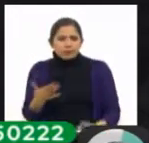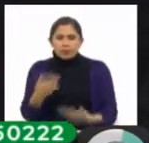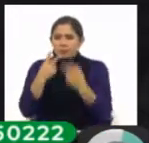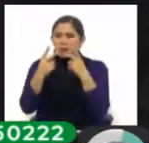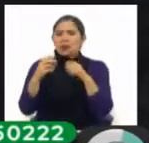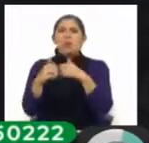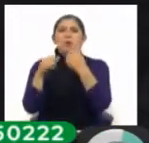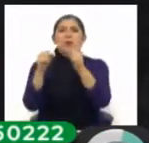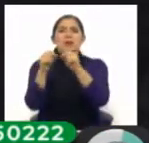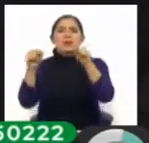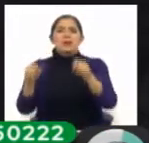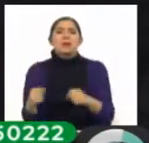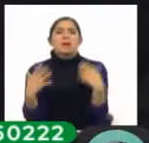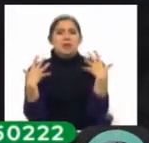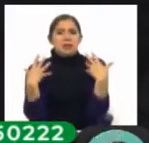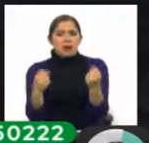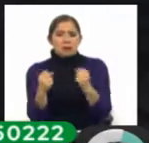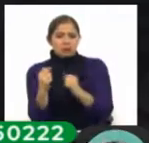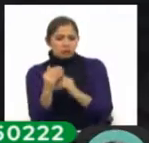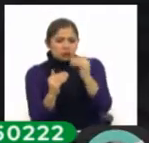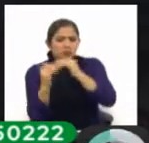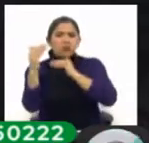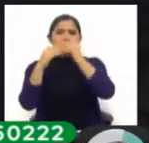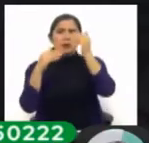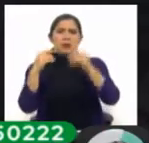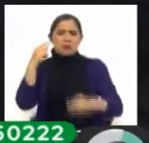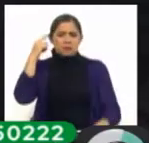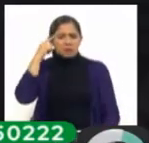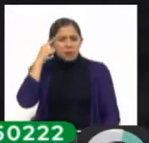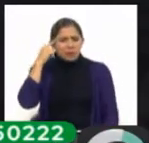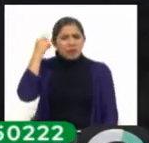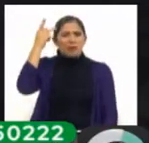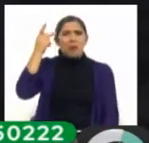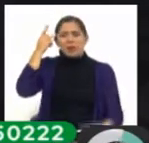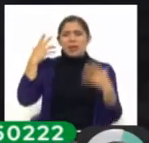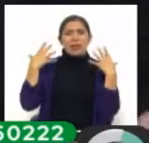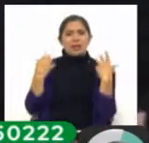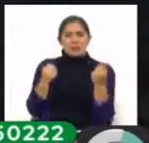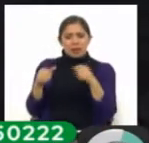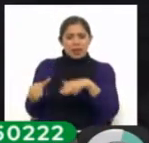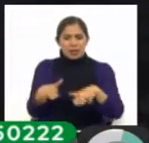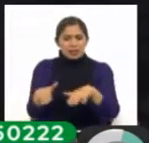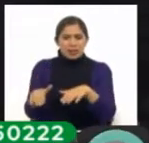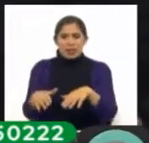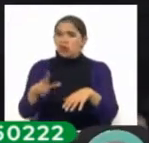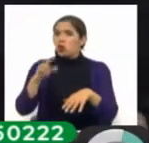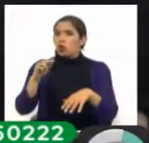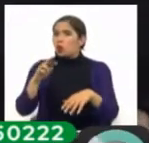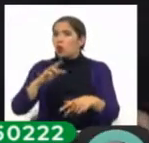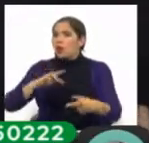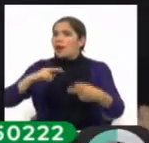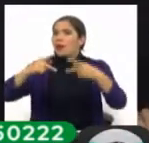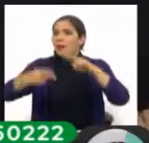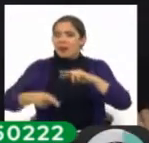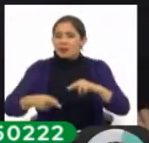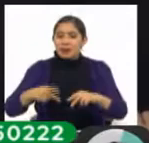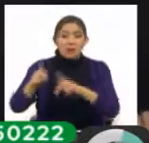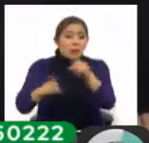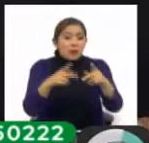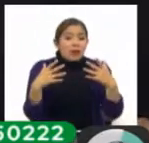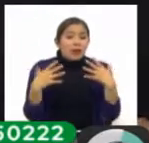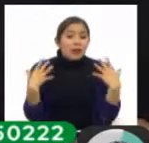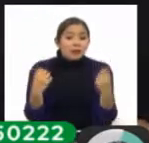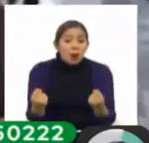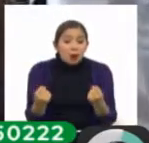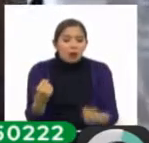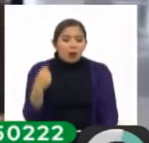salud, hacer una política de salud y no que se siga haciendo política con la salud del pueblo, con el dolor de